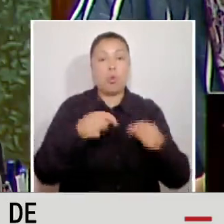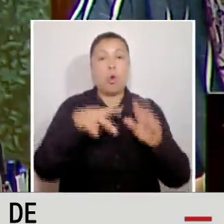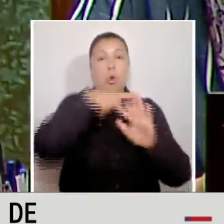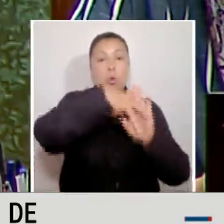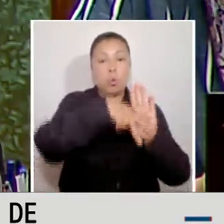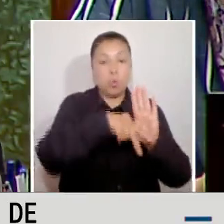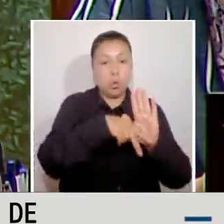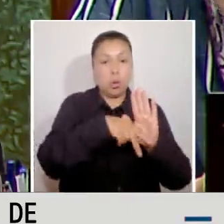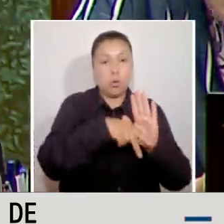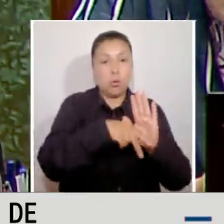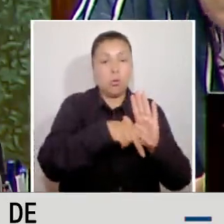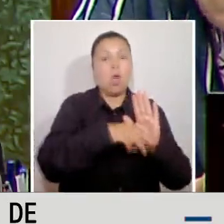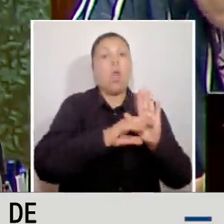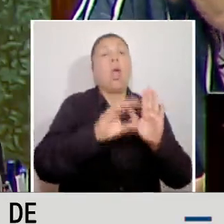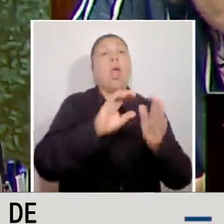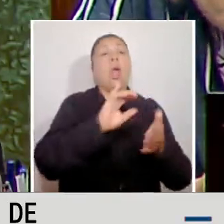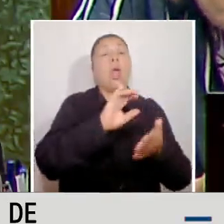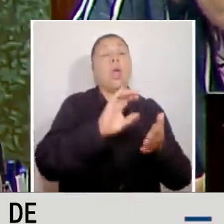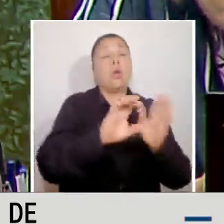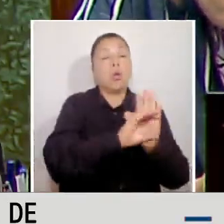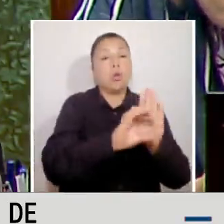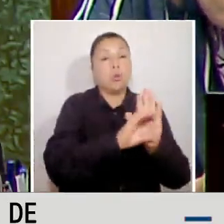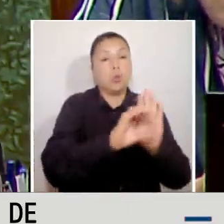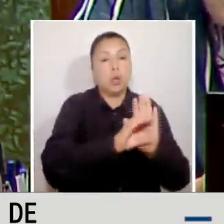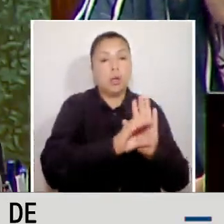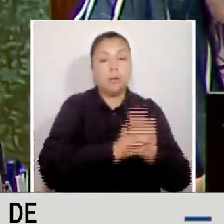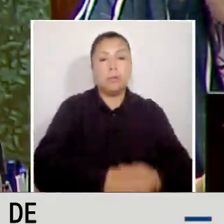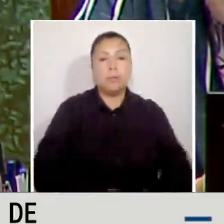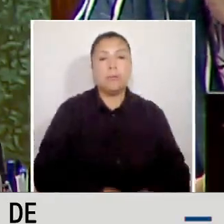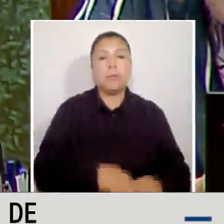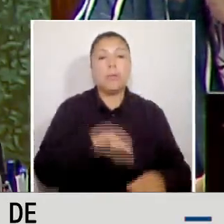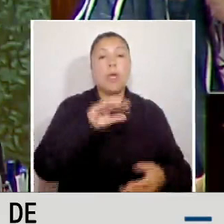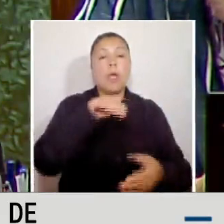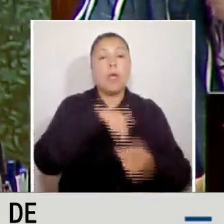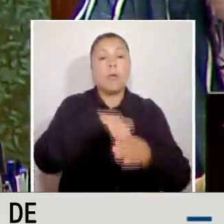orgánico constitucional en